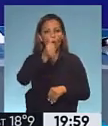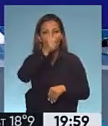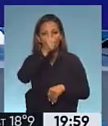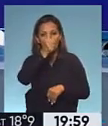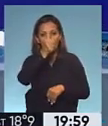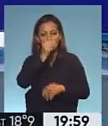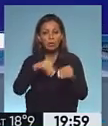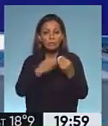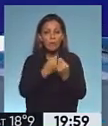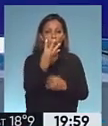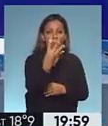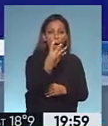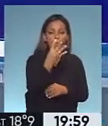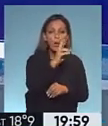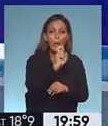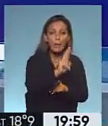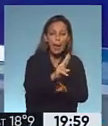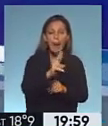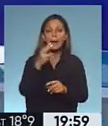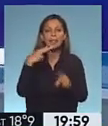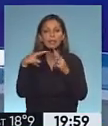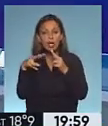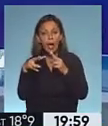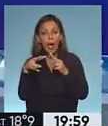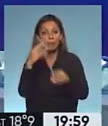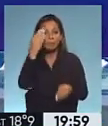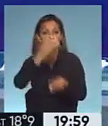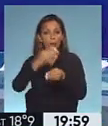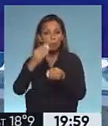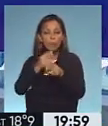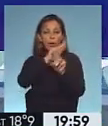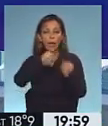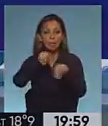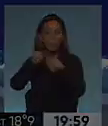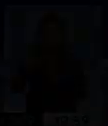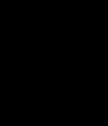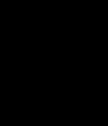4 bares y restaurantes tuvieron que ser clausurados justamente por no respetar esas órdenes.